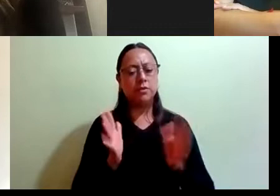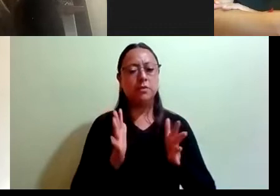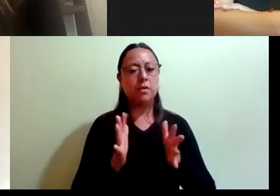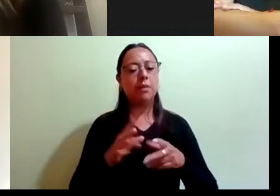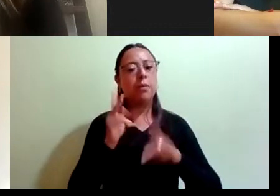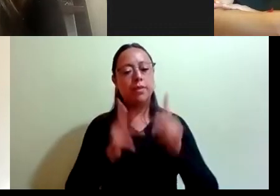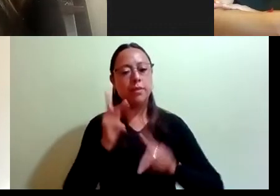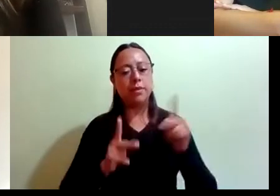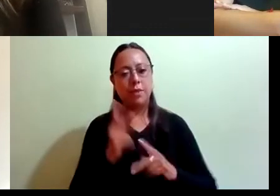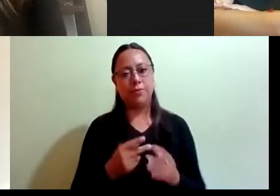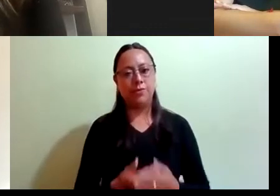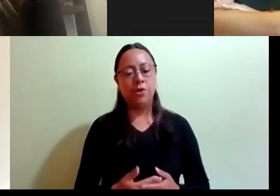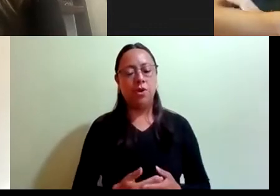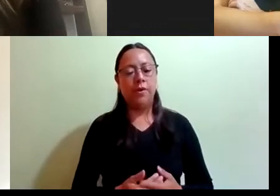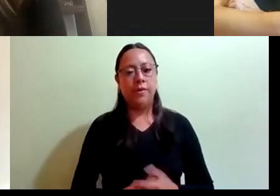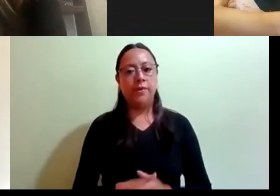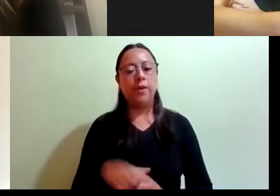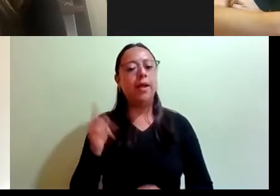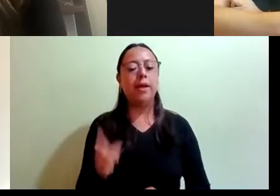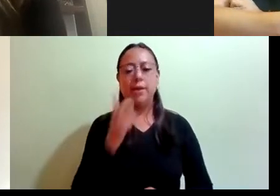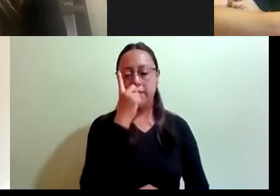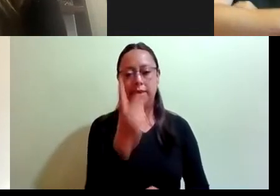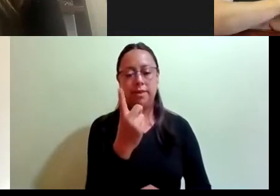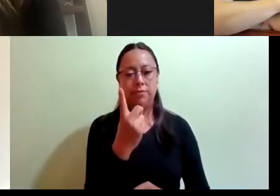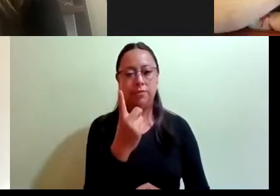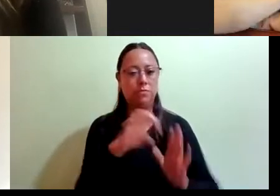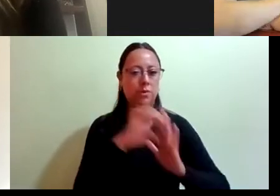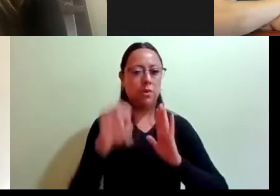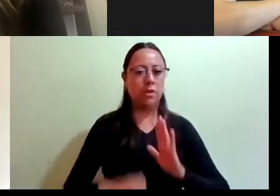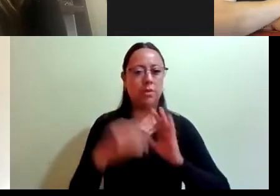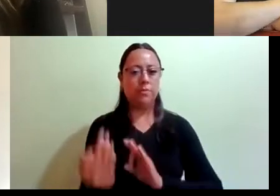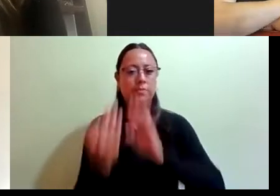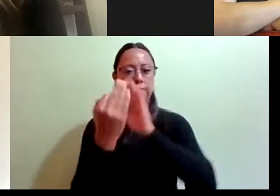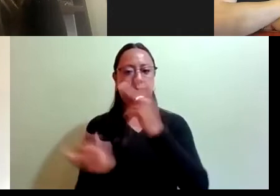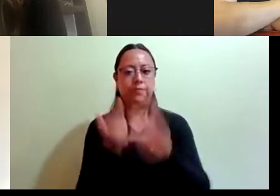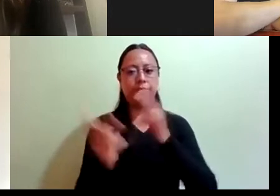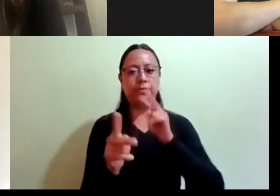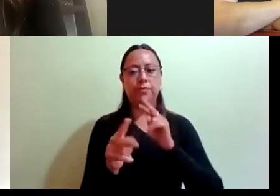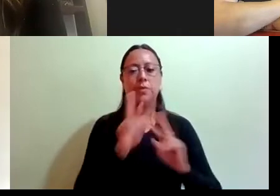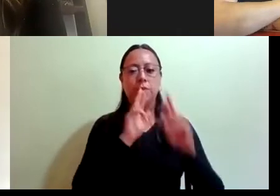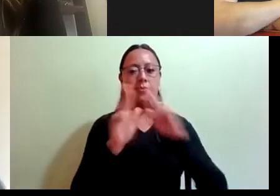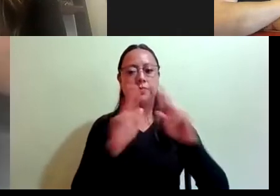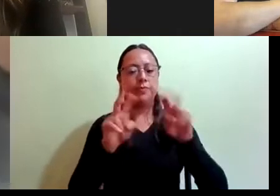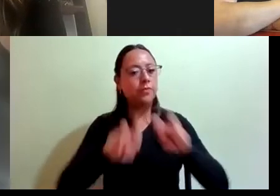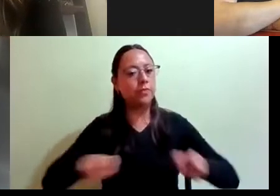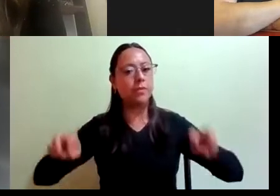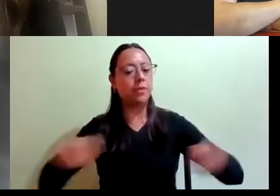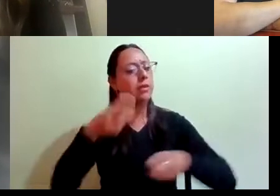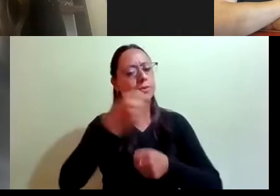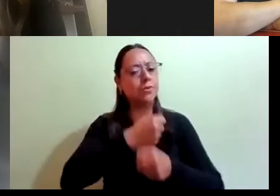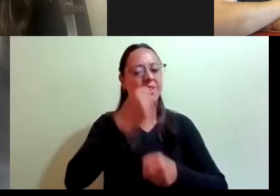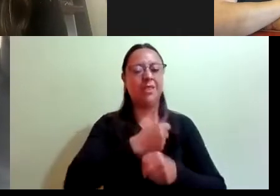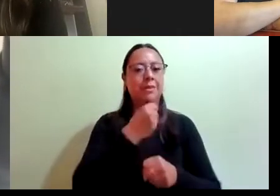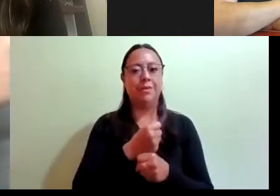Jucopo, donde el asunto de la comparecencia en el Pleno, pues es una práctica parlamentaria